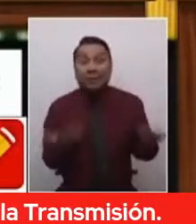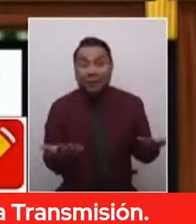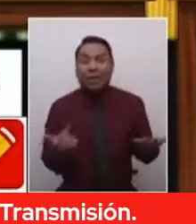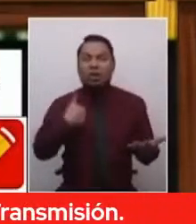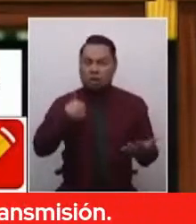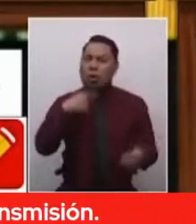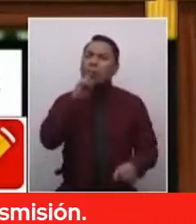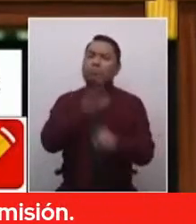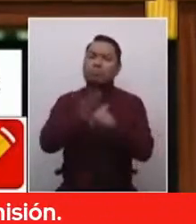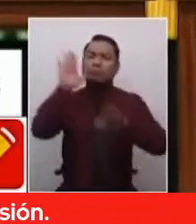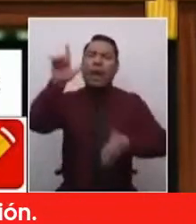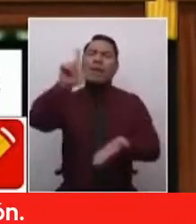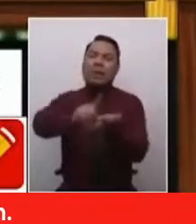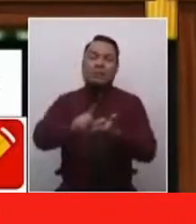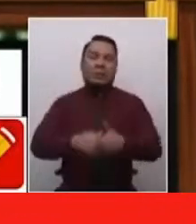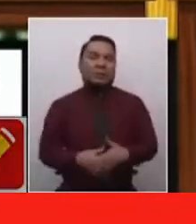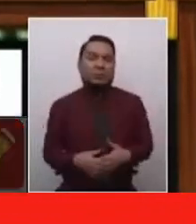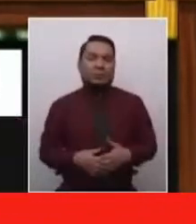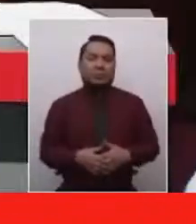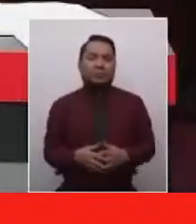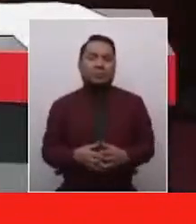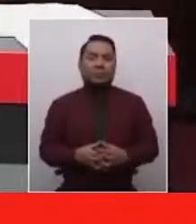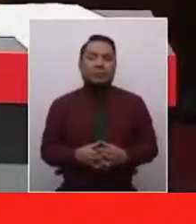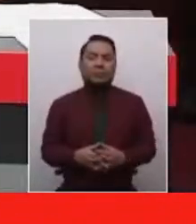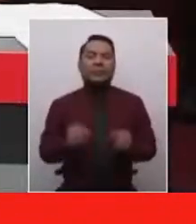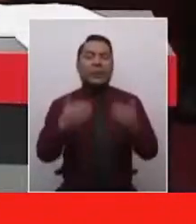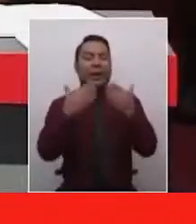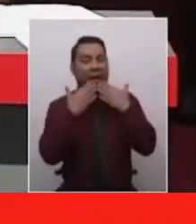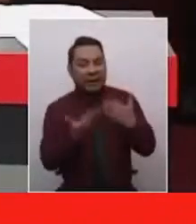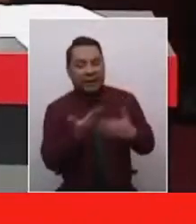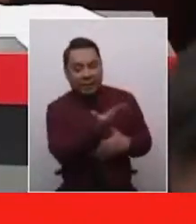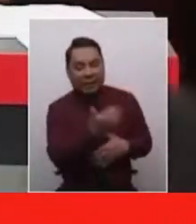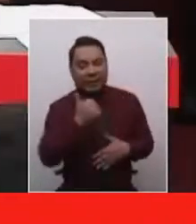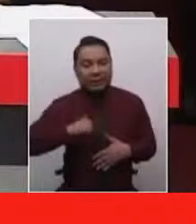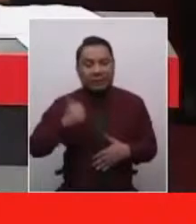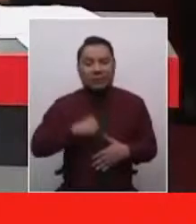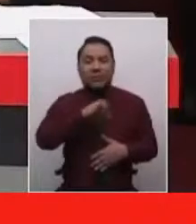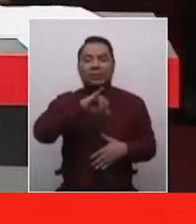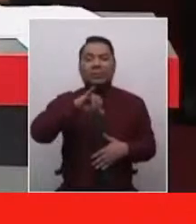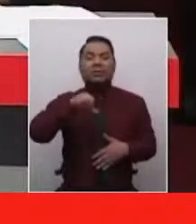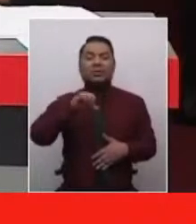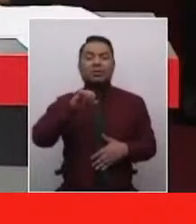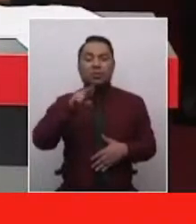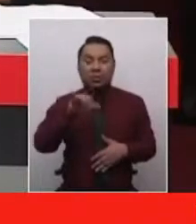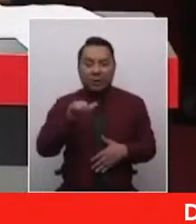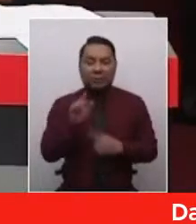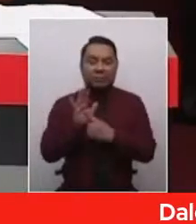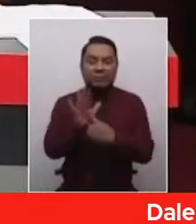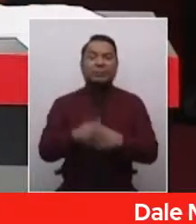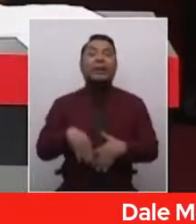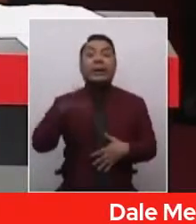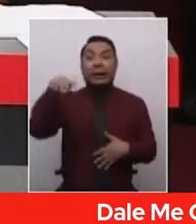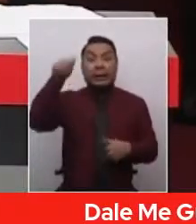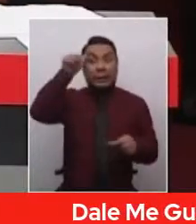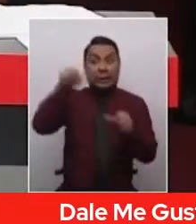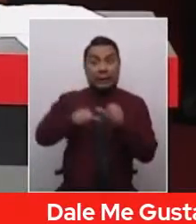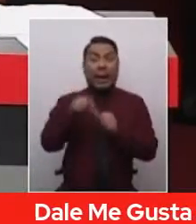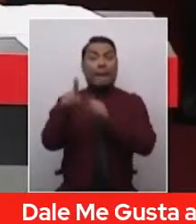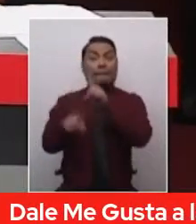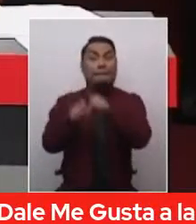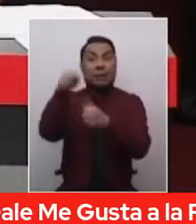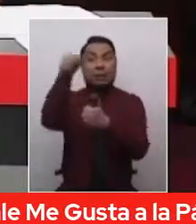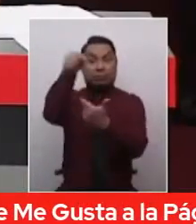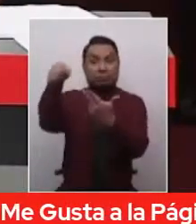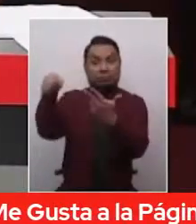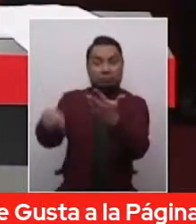yo me comprometo con Lima Metropolitana. Muchas gracias, candidato Yuri Castro, también por esa presentación. Recordemos que estas preguntas